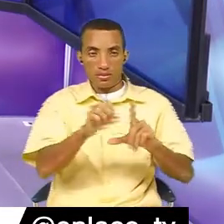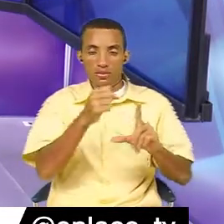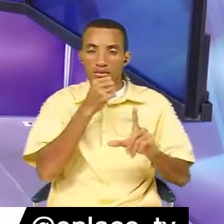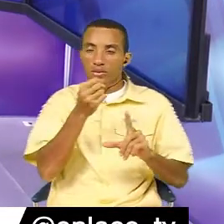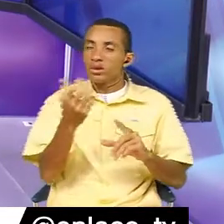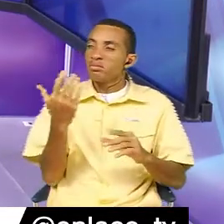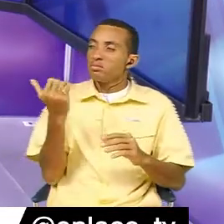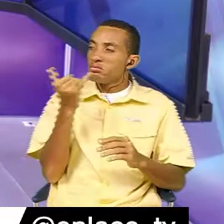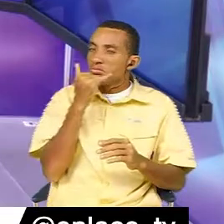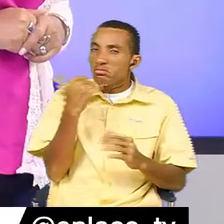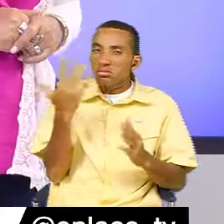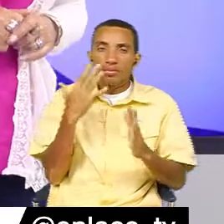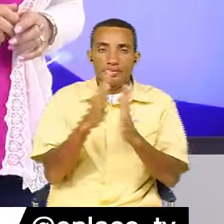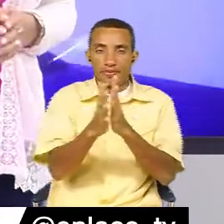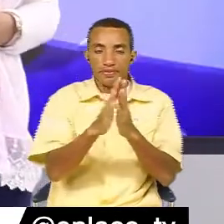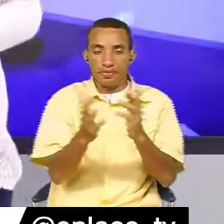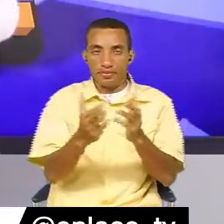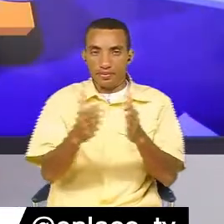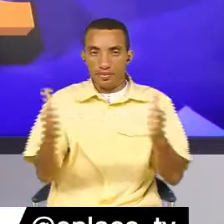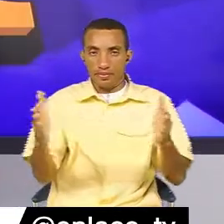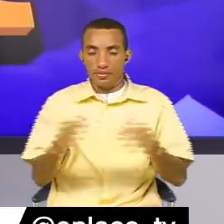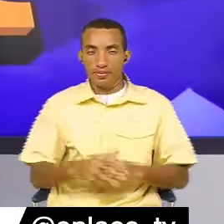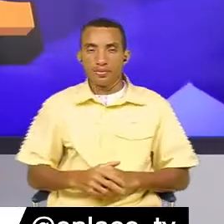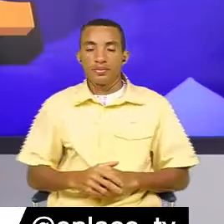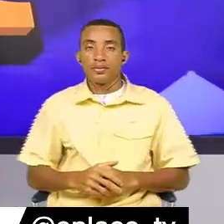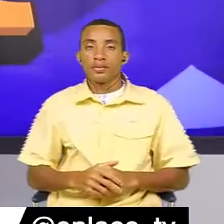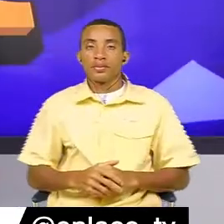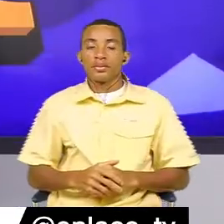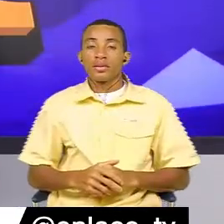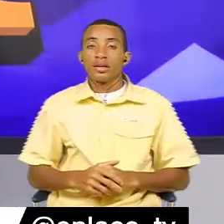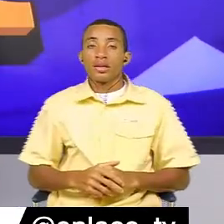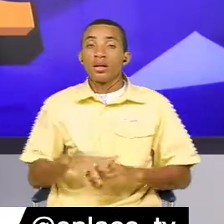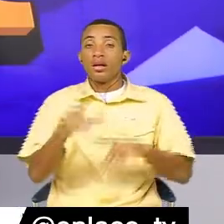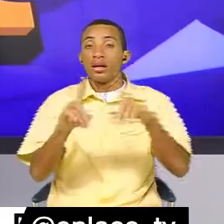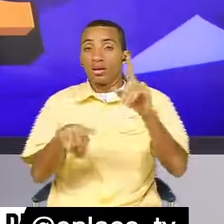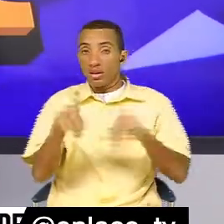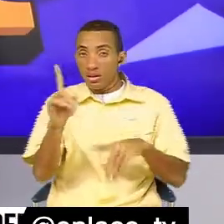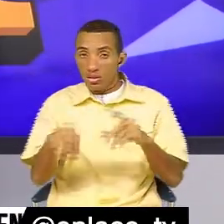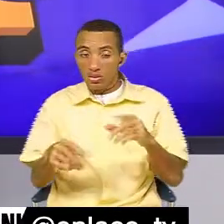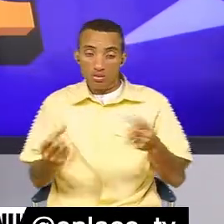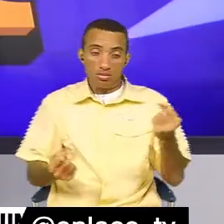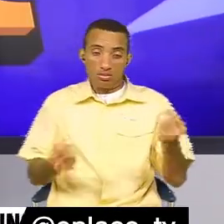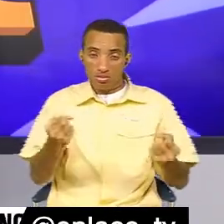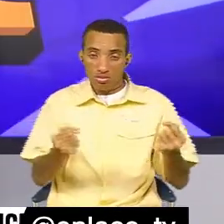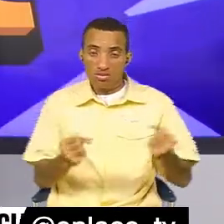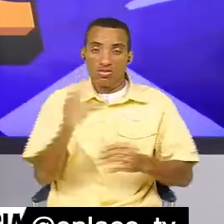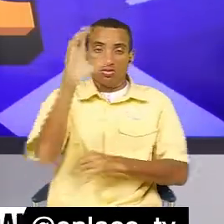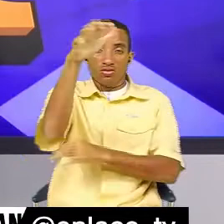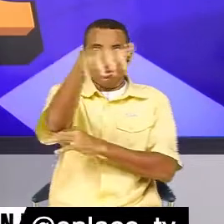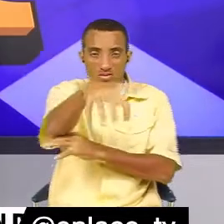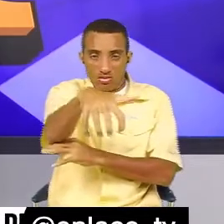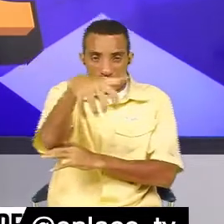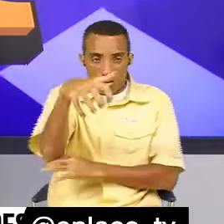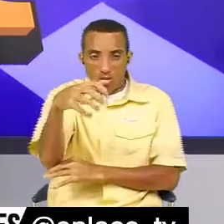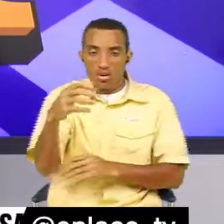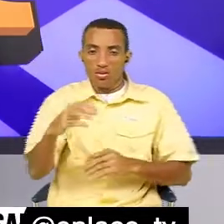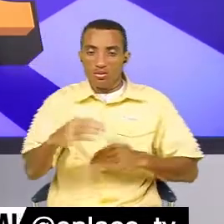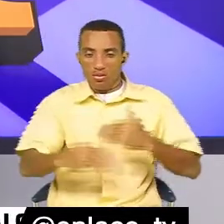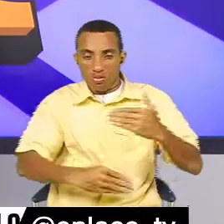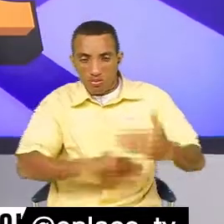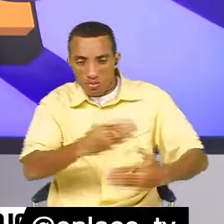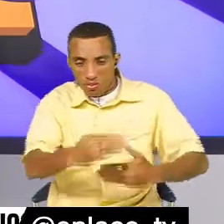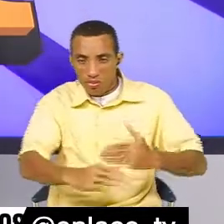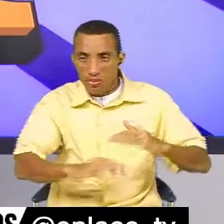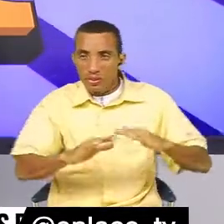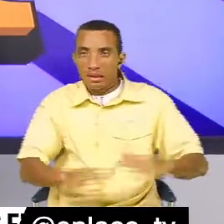Aquí están nuestros titulares. Los conductores y operadores de maquinaria pesada se encuentran muy preocupados por la problemática de